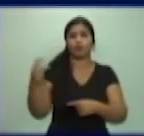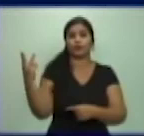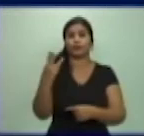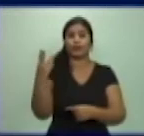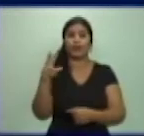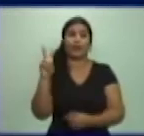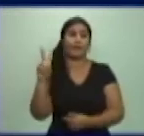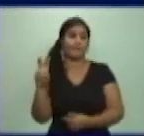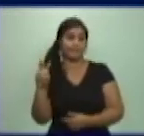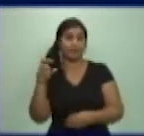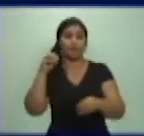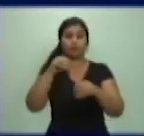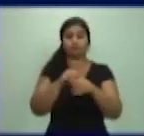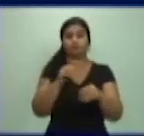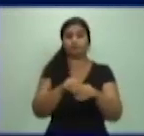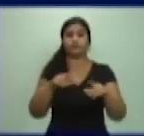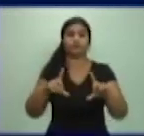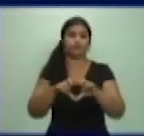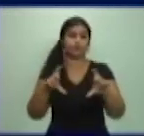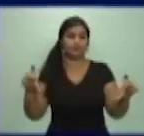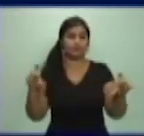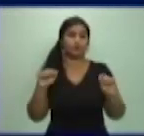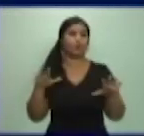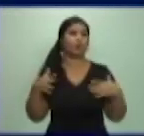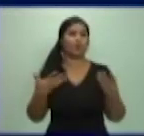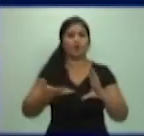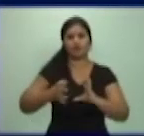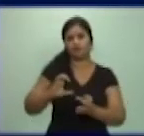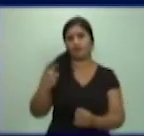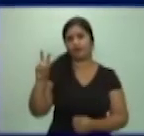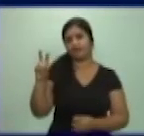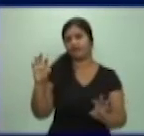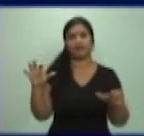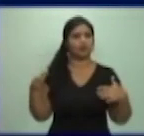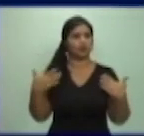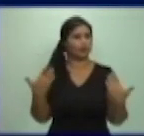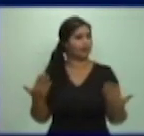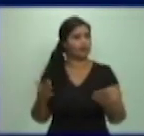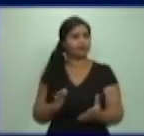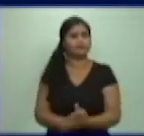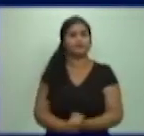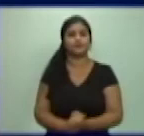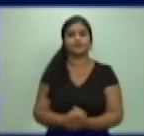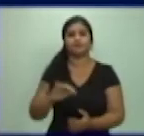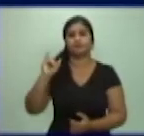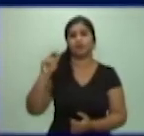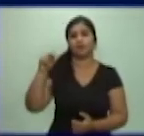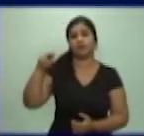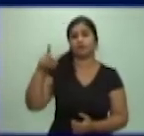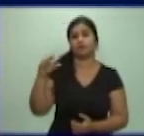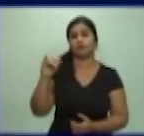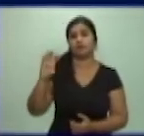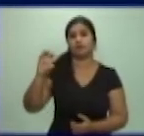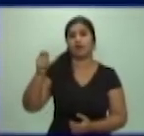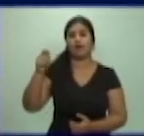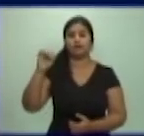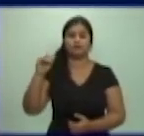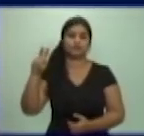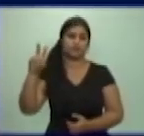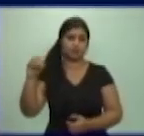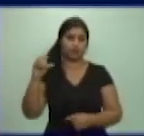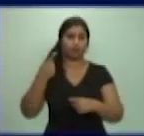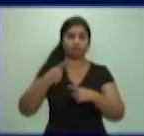texto, 3 formas verbales. Es en indicativo, presente, tercera persona del singular y es una forma